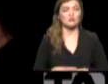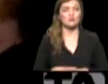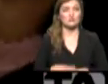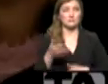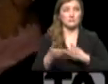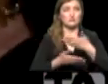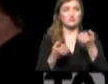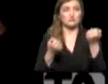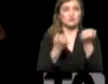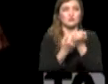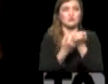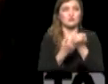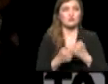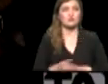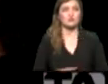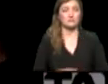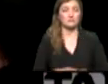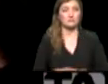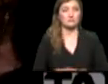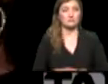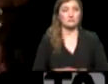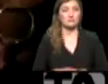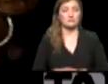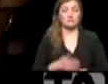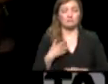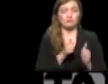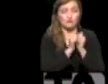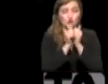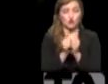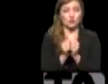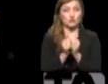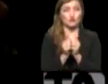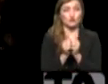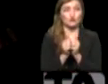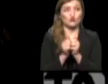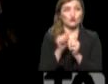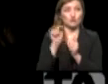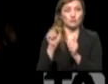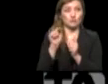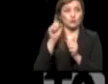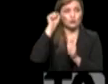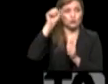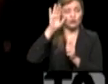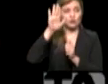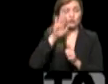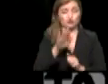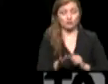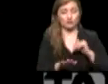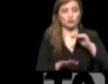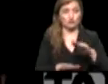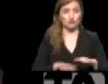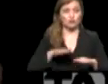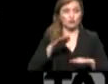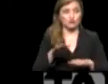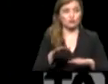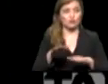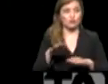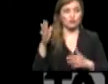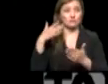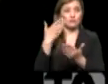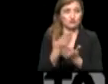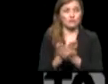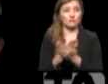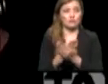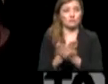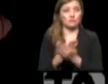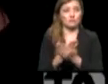y te apoyan. O sea, pero yo acompañé el rodaje, por ejemplo, de Huaca, ¿te acuerdas? Que caminamos desde el transporte hasta el